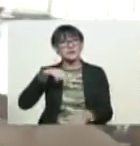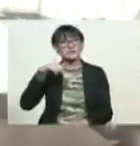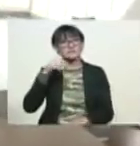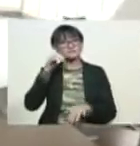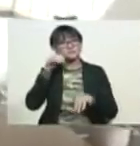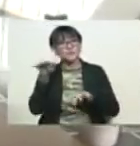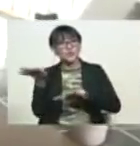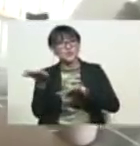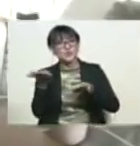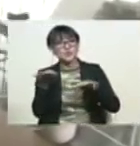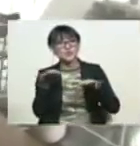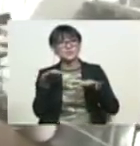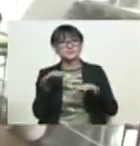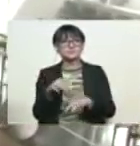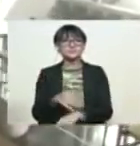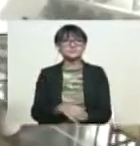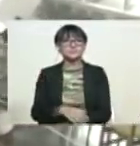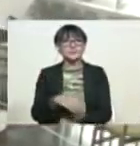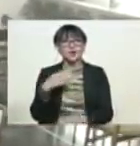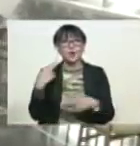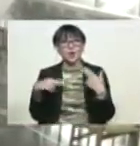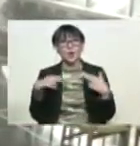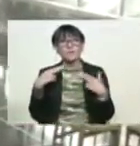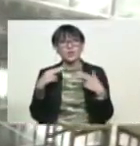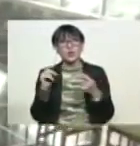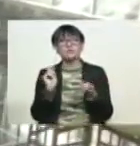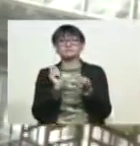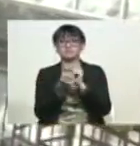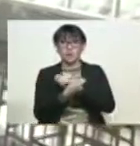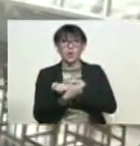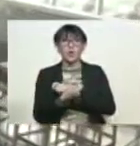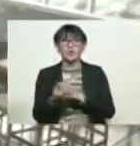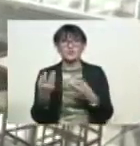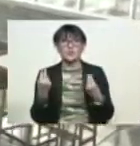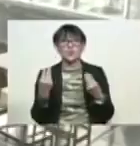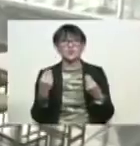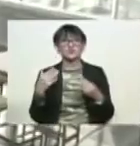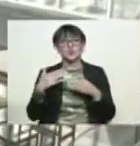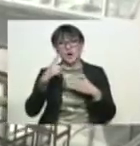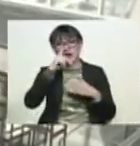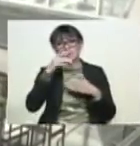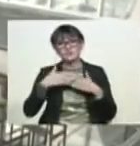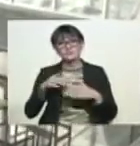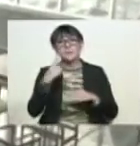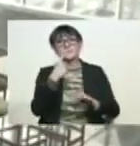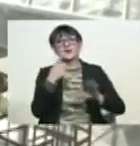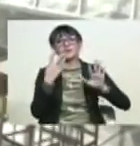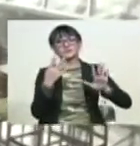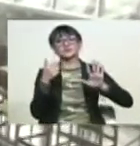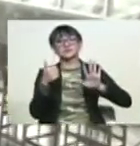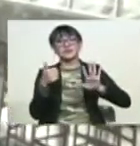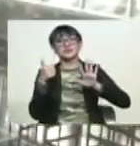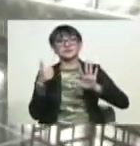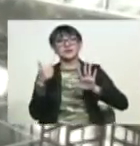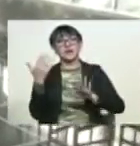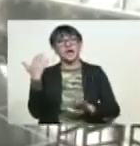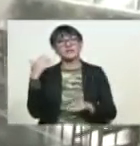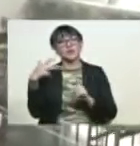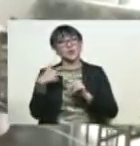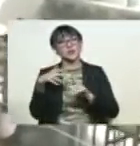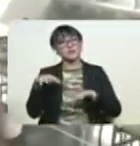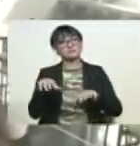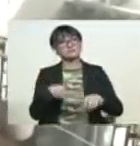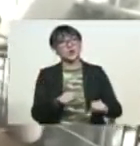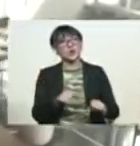el caso del comedor, sufrió una cantidad de modificaciones a partir del año 66, cuando lo tuvo la cadena hotelera Sheraton, y